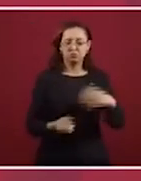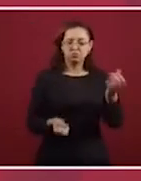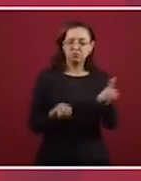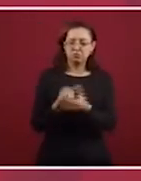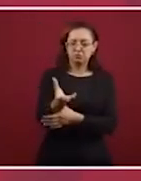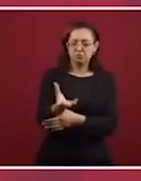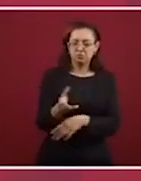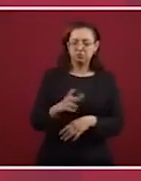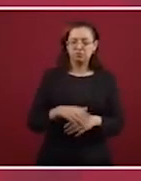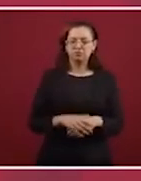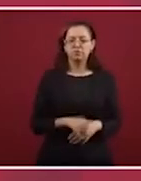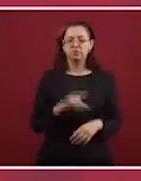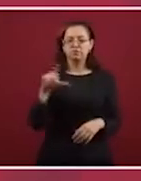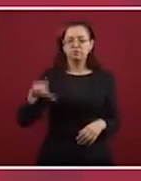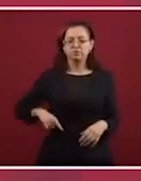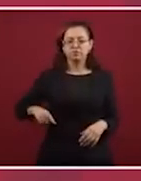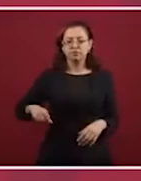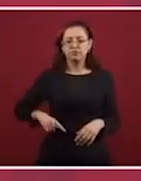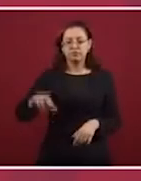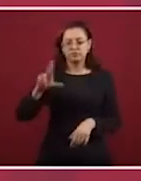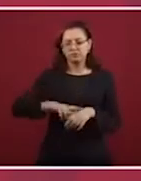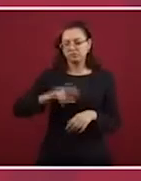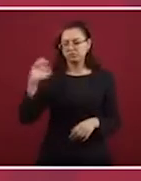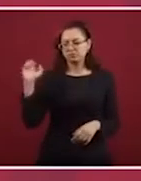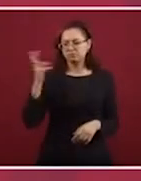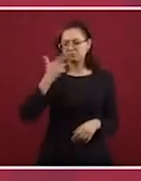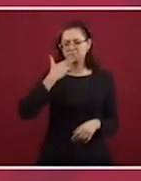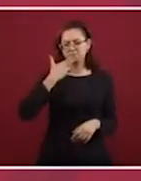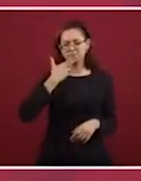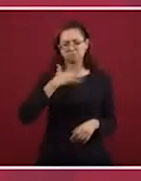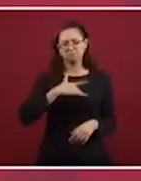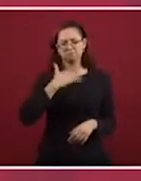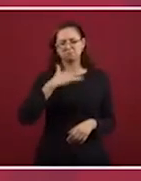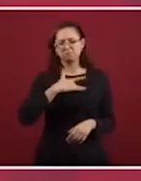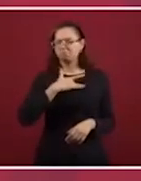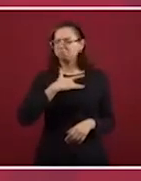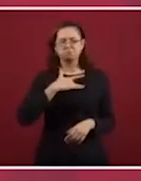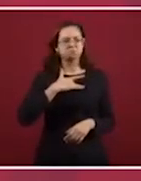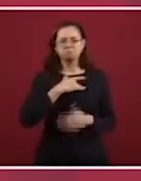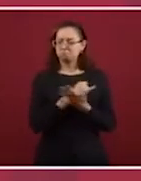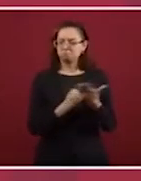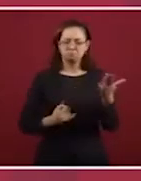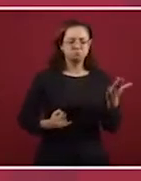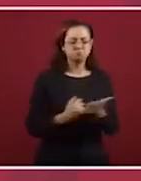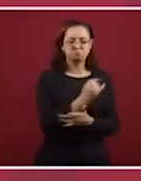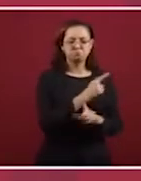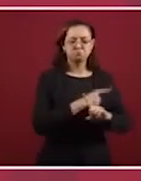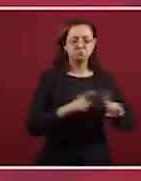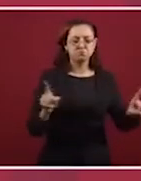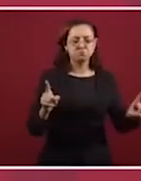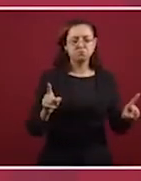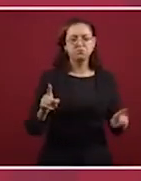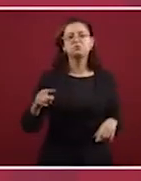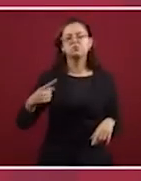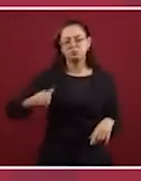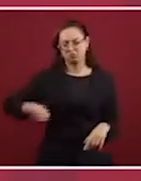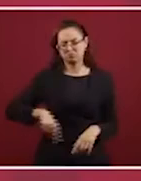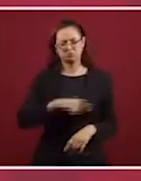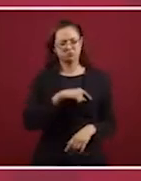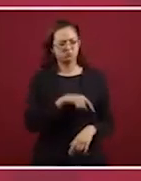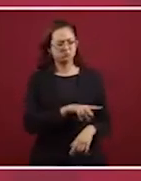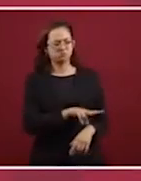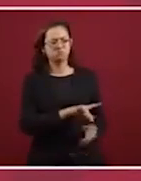entonces el gobernador chivo ya toma la decisión nosotros apoyamos eso y hay actos